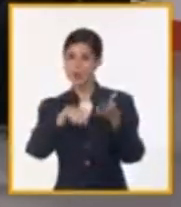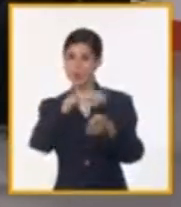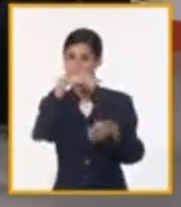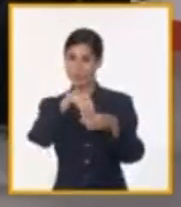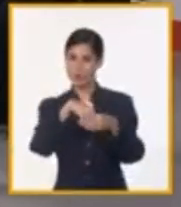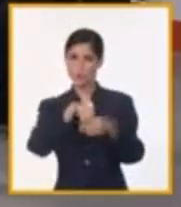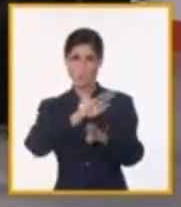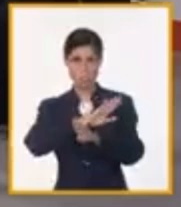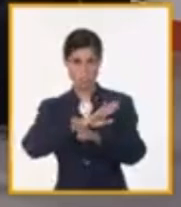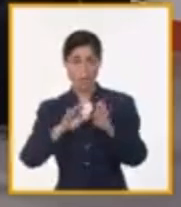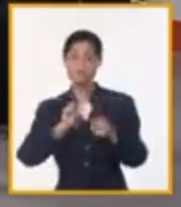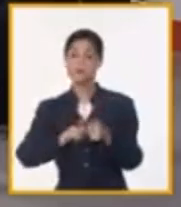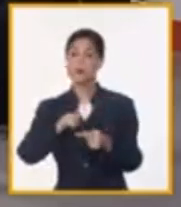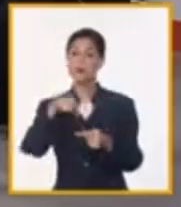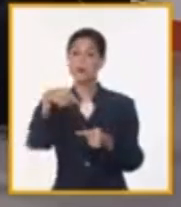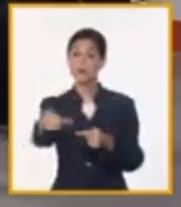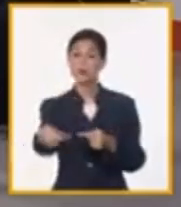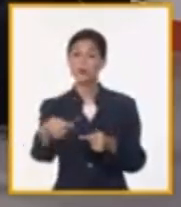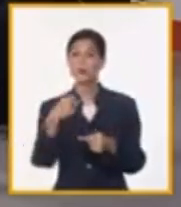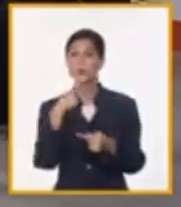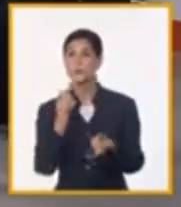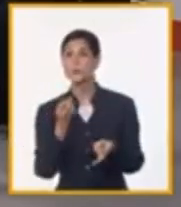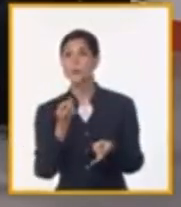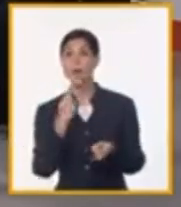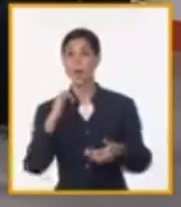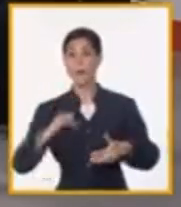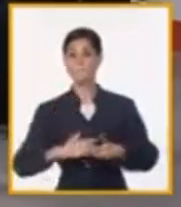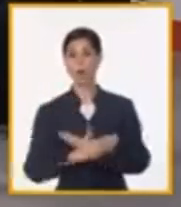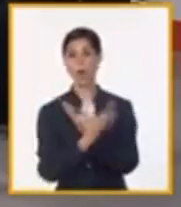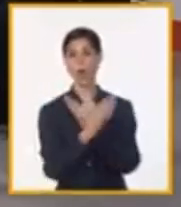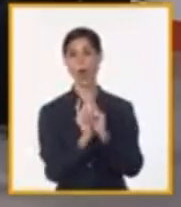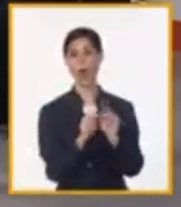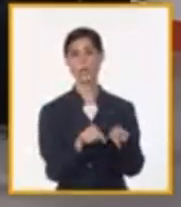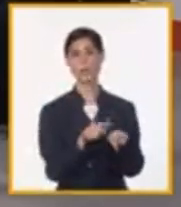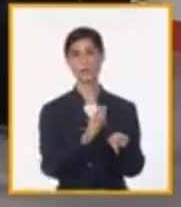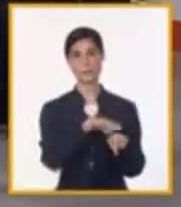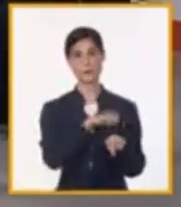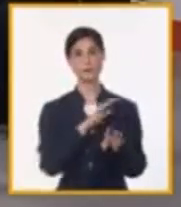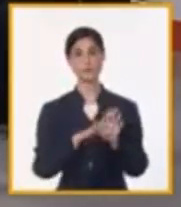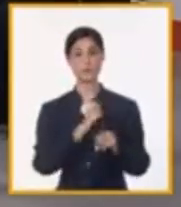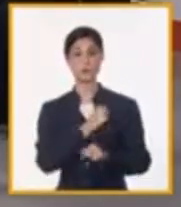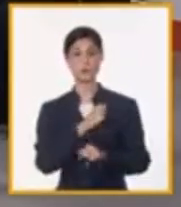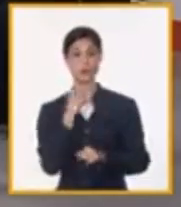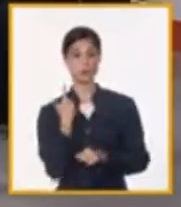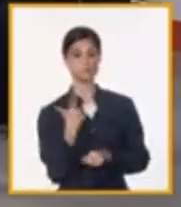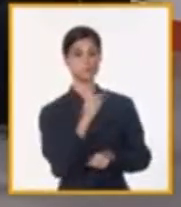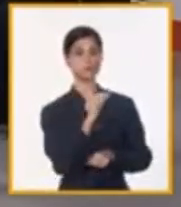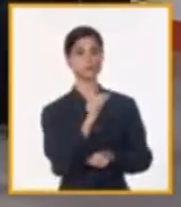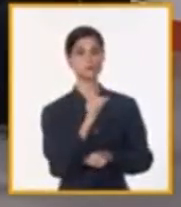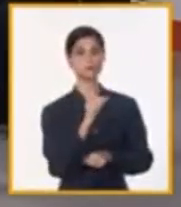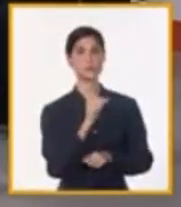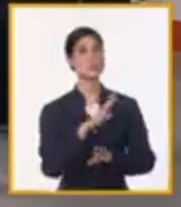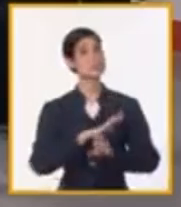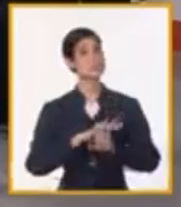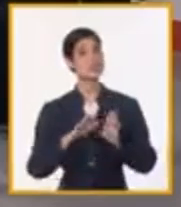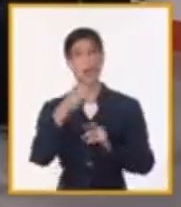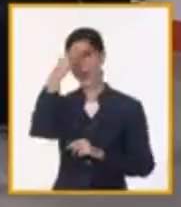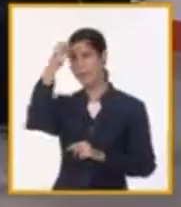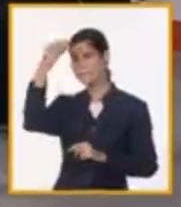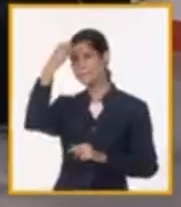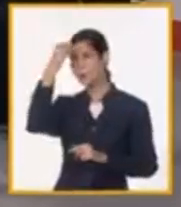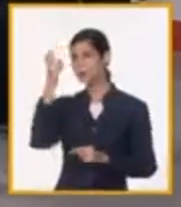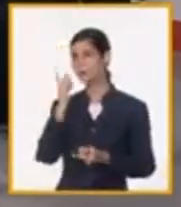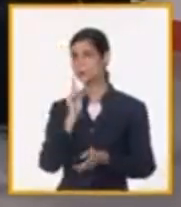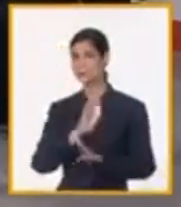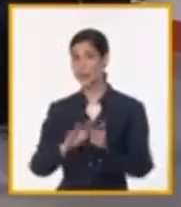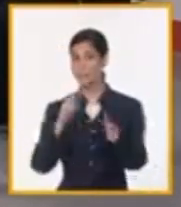dice yo me voy a asilar en la embajada de España O sea ya él tenía De antemano eh una una intención de irse del país porque si no